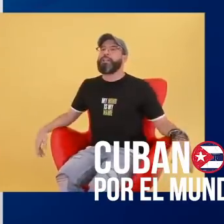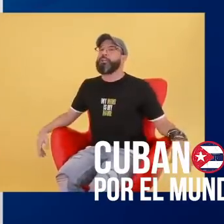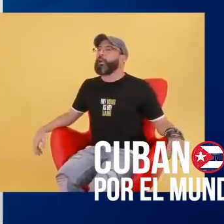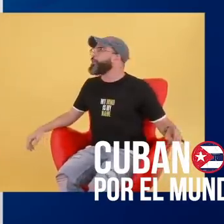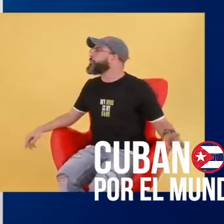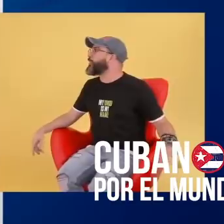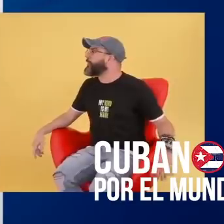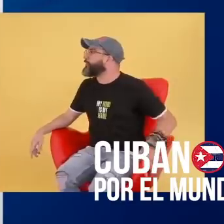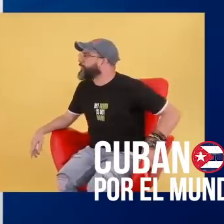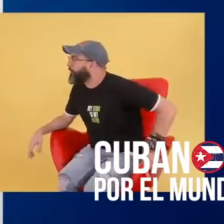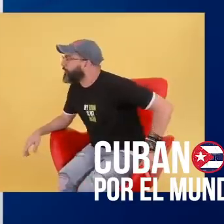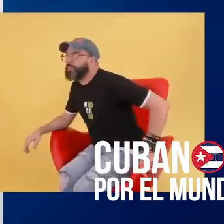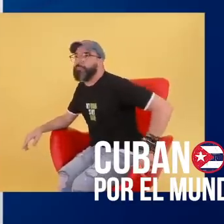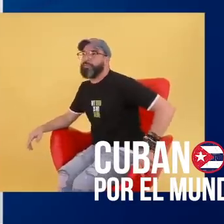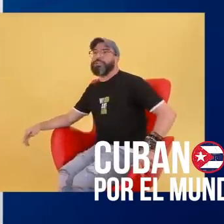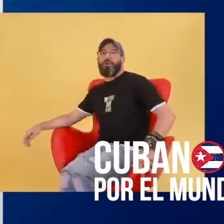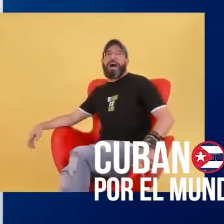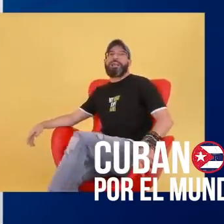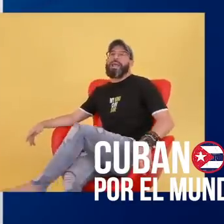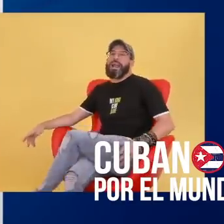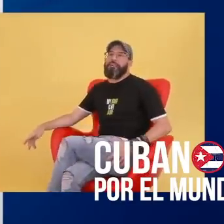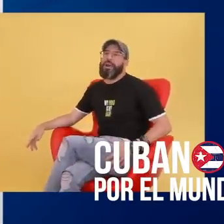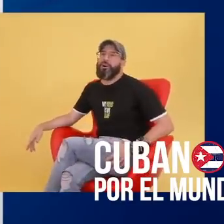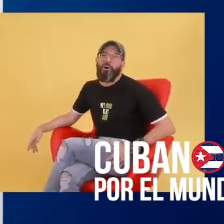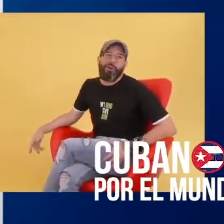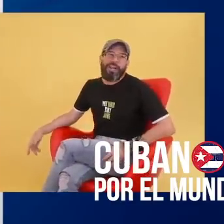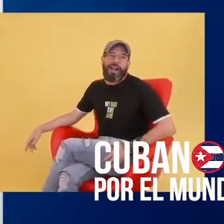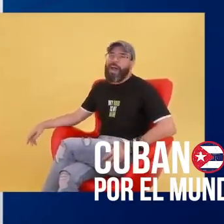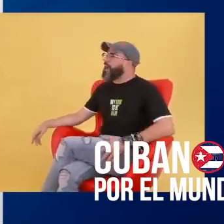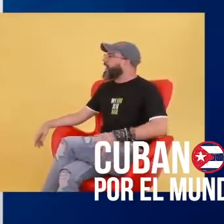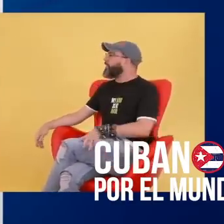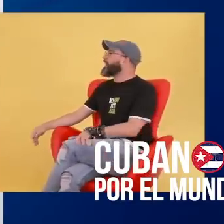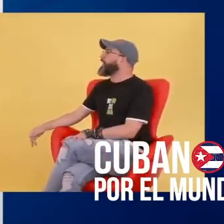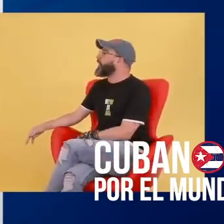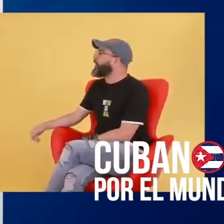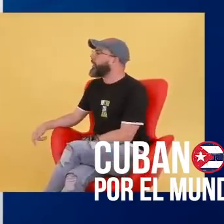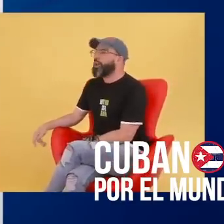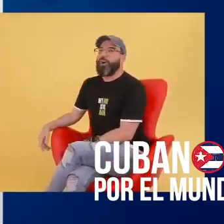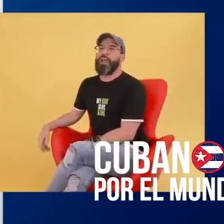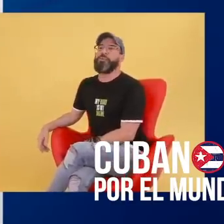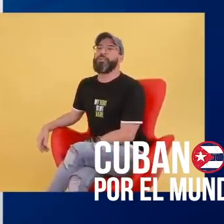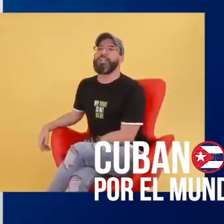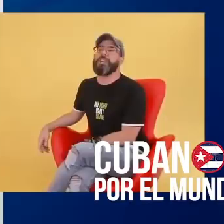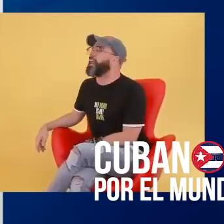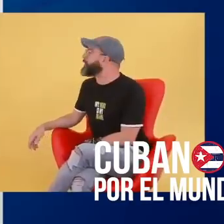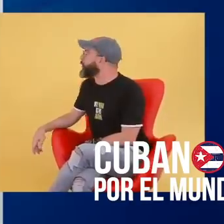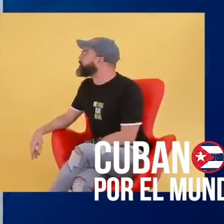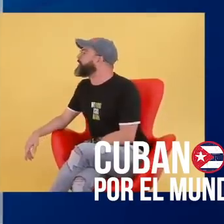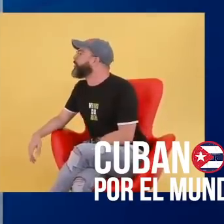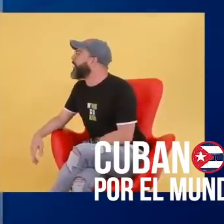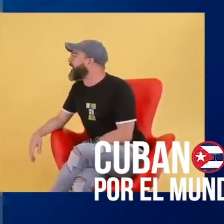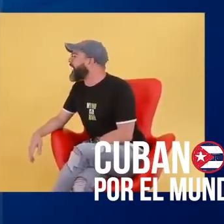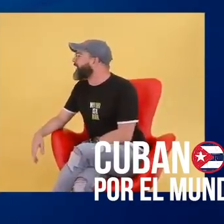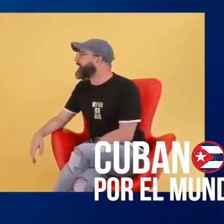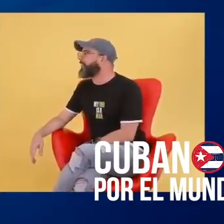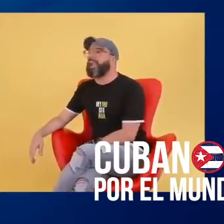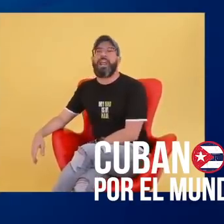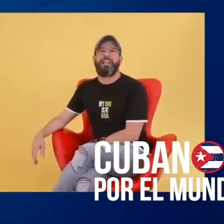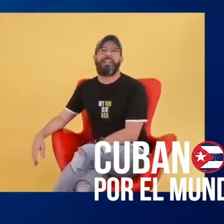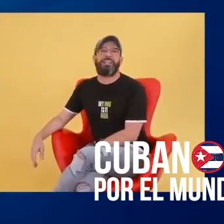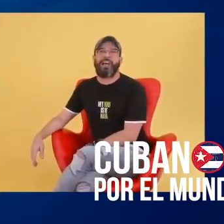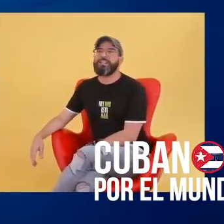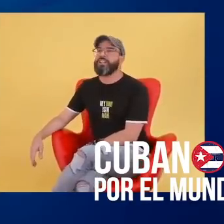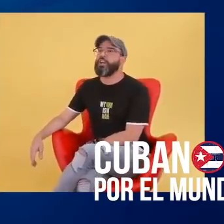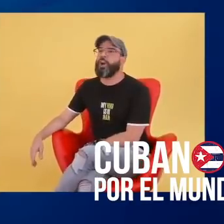Oye, tremendo trozo. Como se ha puesto Jaila, ya la veo con otra cara, caballero. Oye, qué muchacha talentosa y buena.